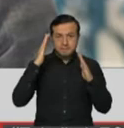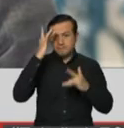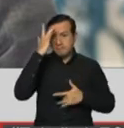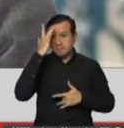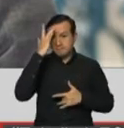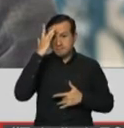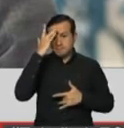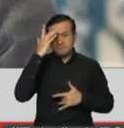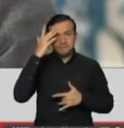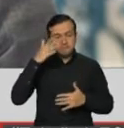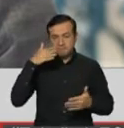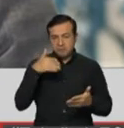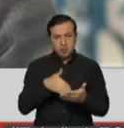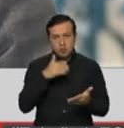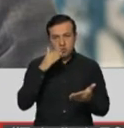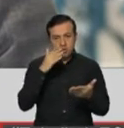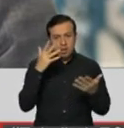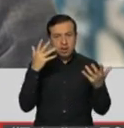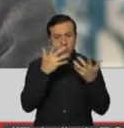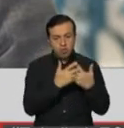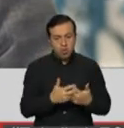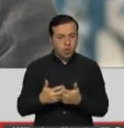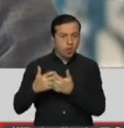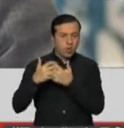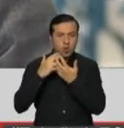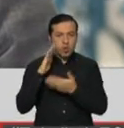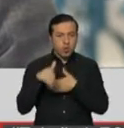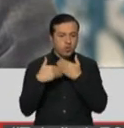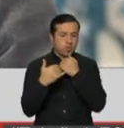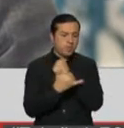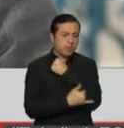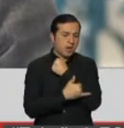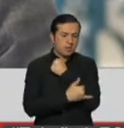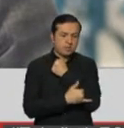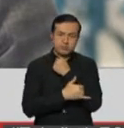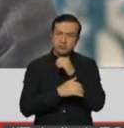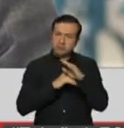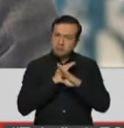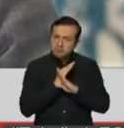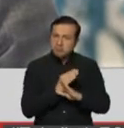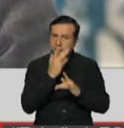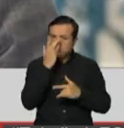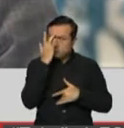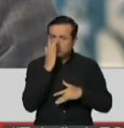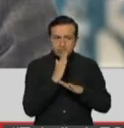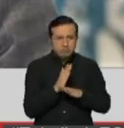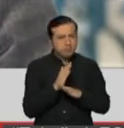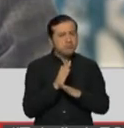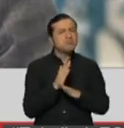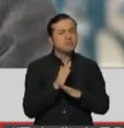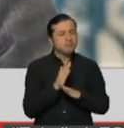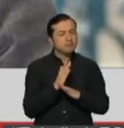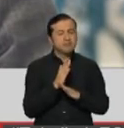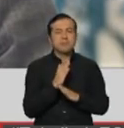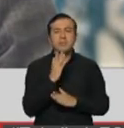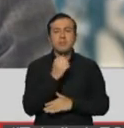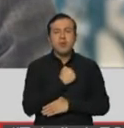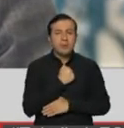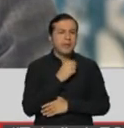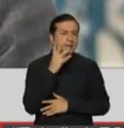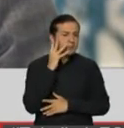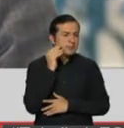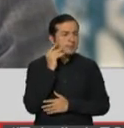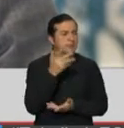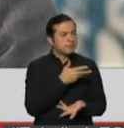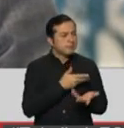unión general, esta unión universal de todos los países en lucha contra el coronavirus, compartiendo nuestras experiencias,